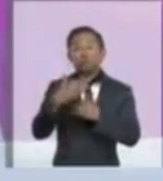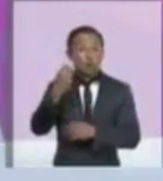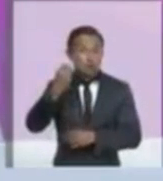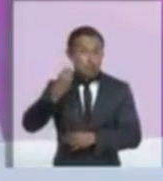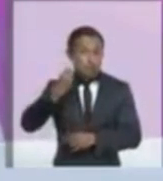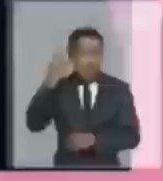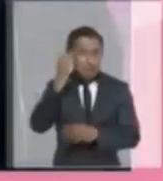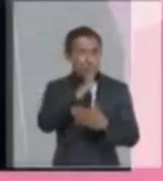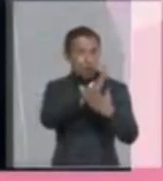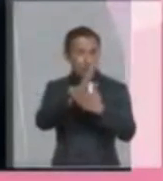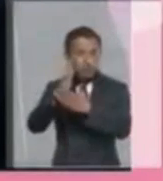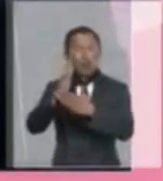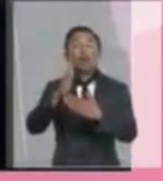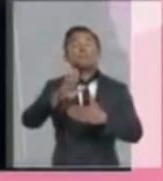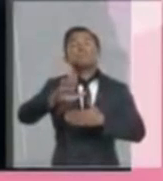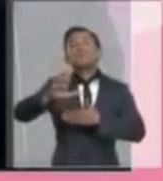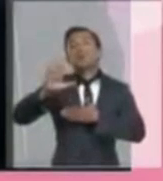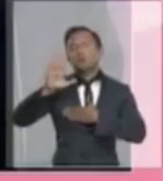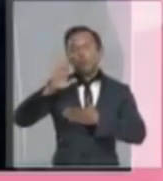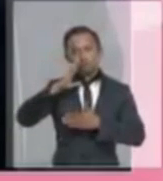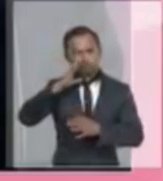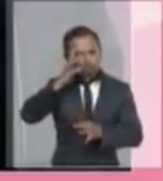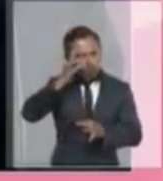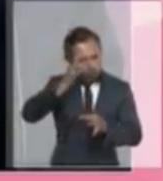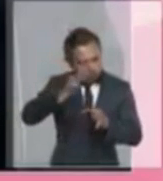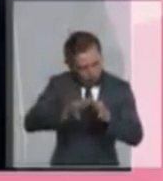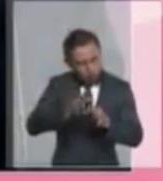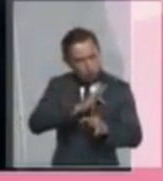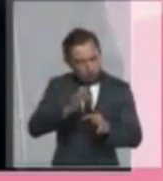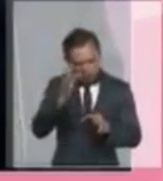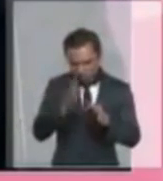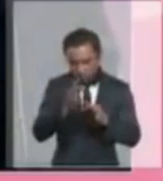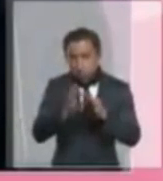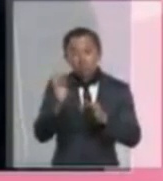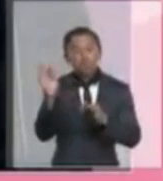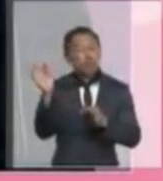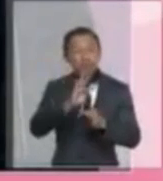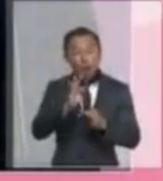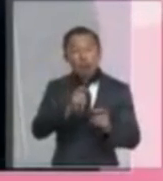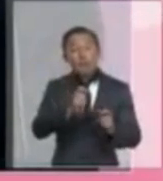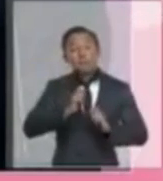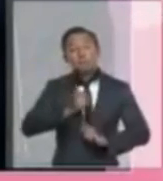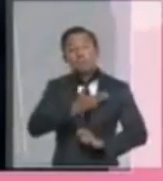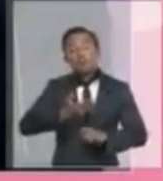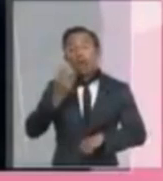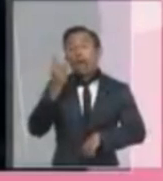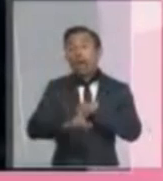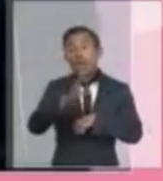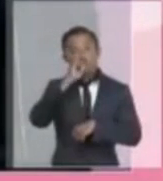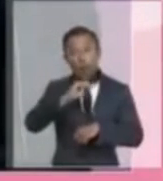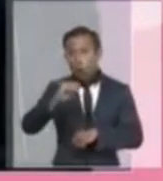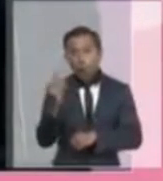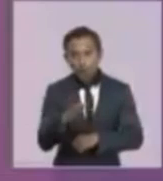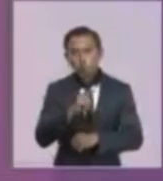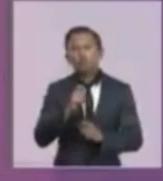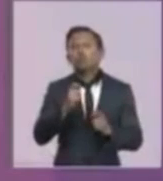para que se le sancione en caso de que la nación se lo demandara y usted no lo hiciera? Con muchísimo gusto, Sergio. Primero,